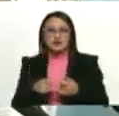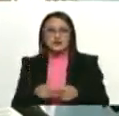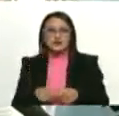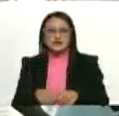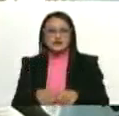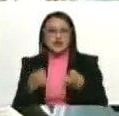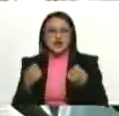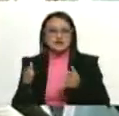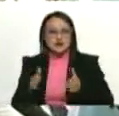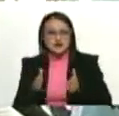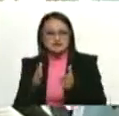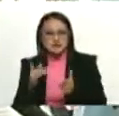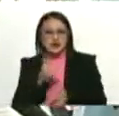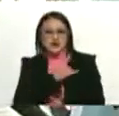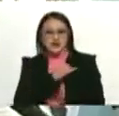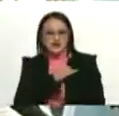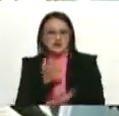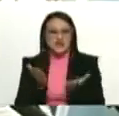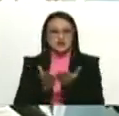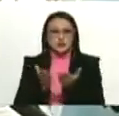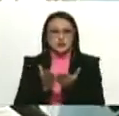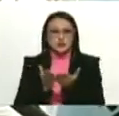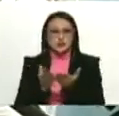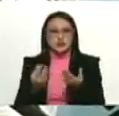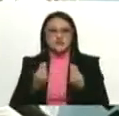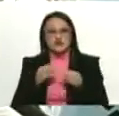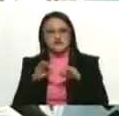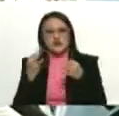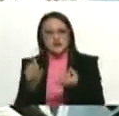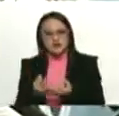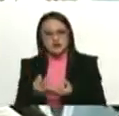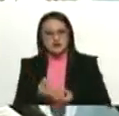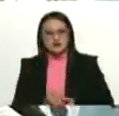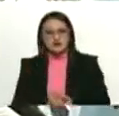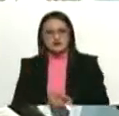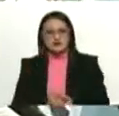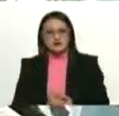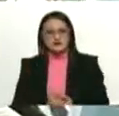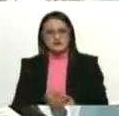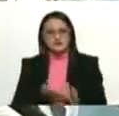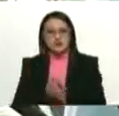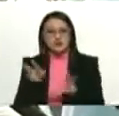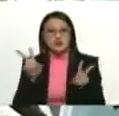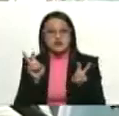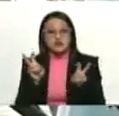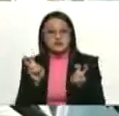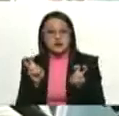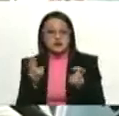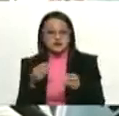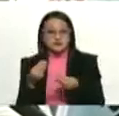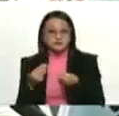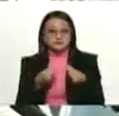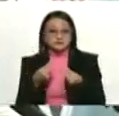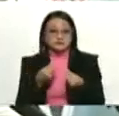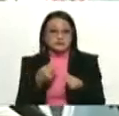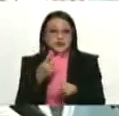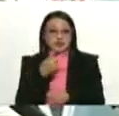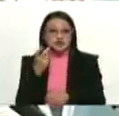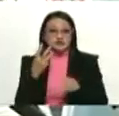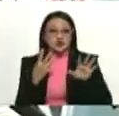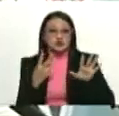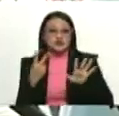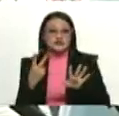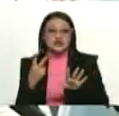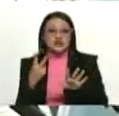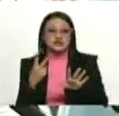su carrera, sus estudios, su vida familiar. En este sentido hemos logrado realizar